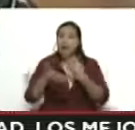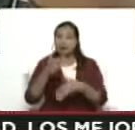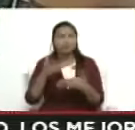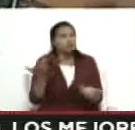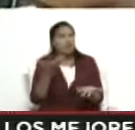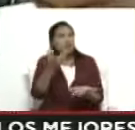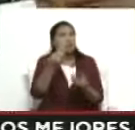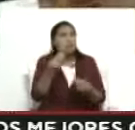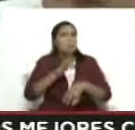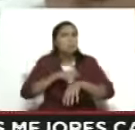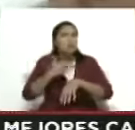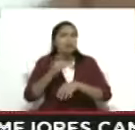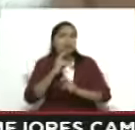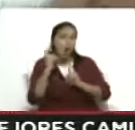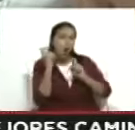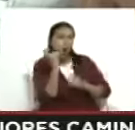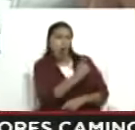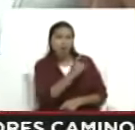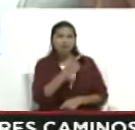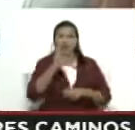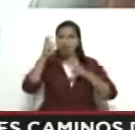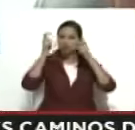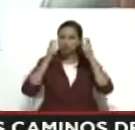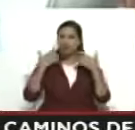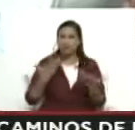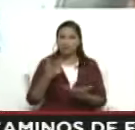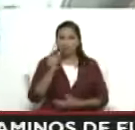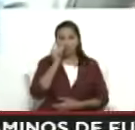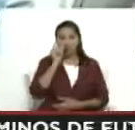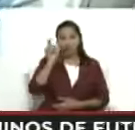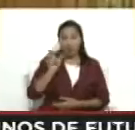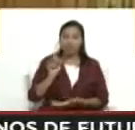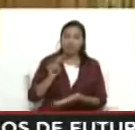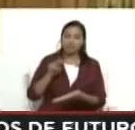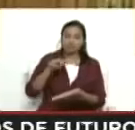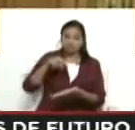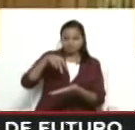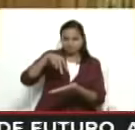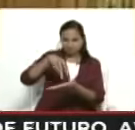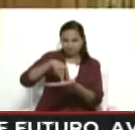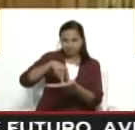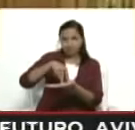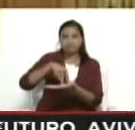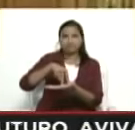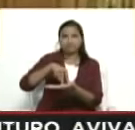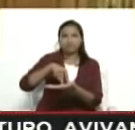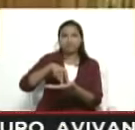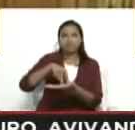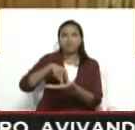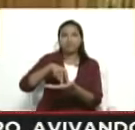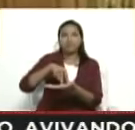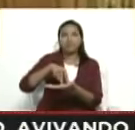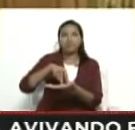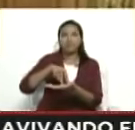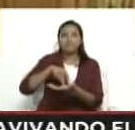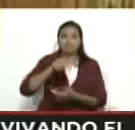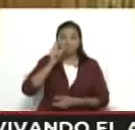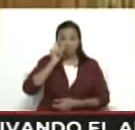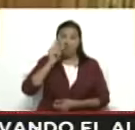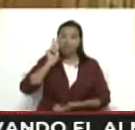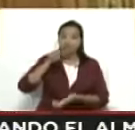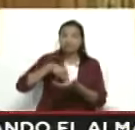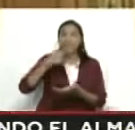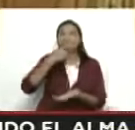odio? Dice para el señorito Marcel Granier en un alarde de sinceridad y me